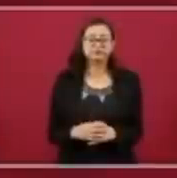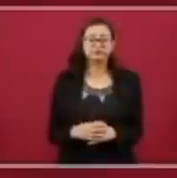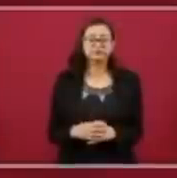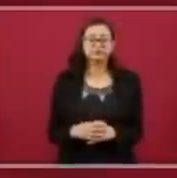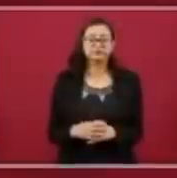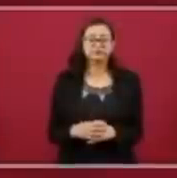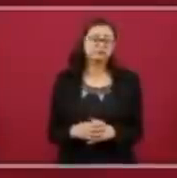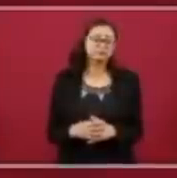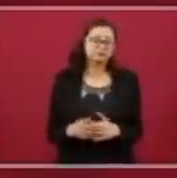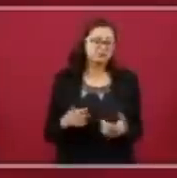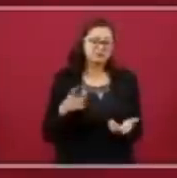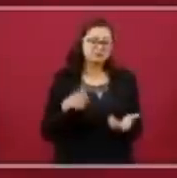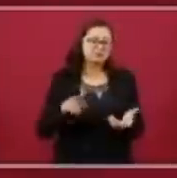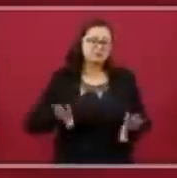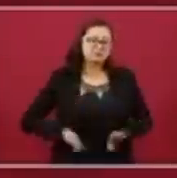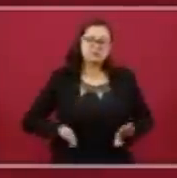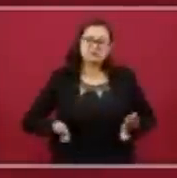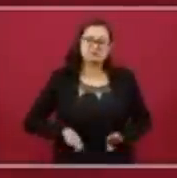partidista